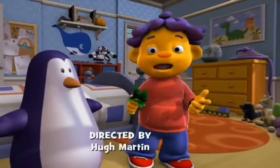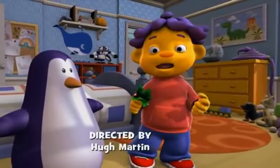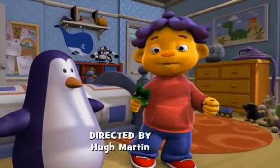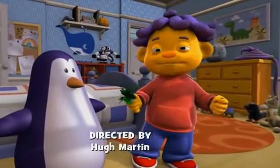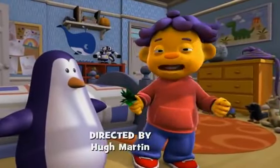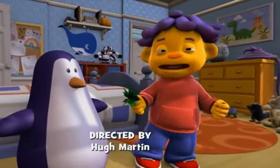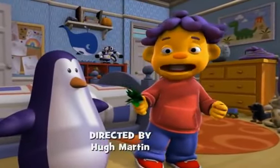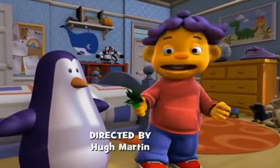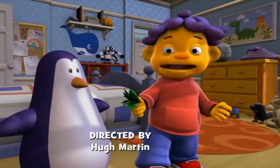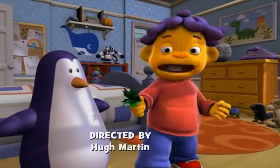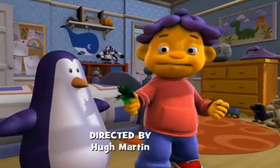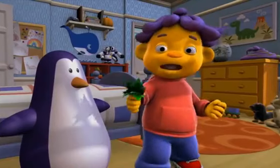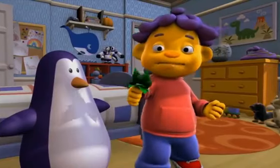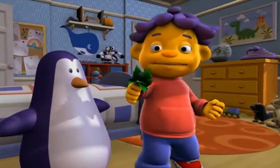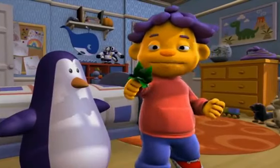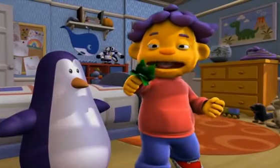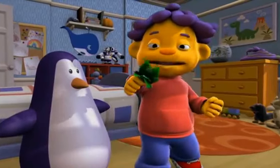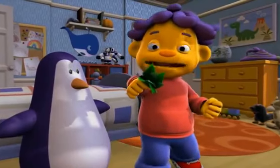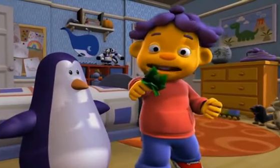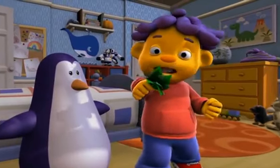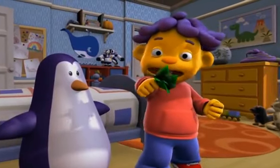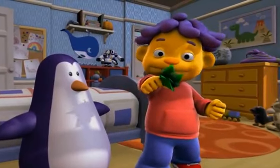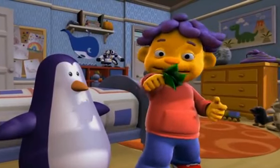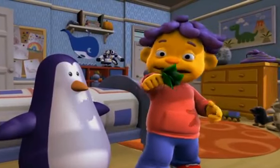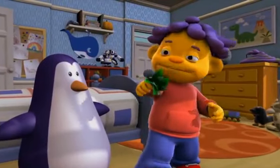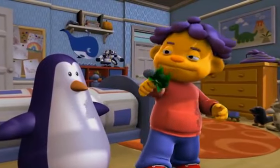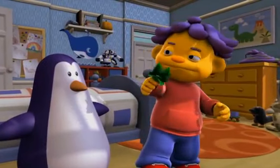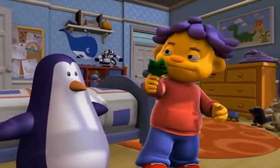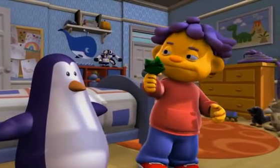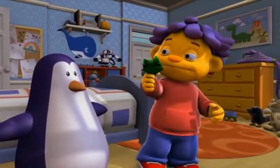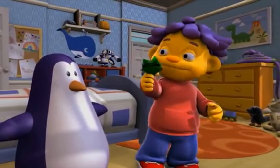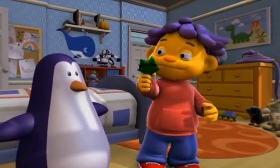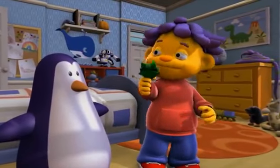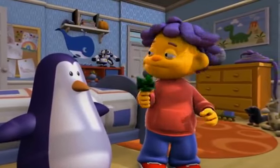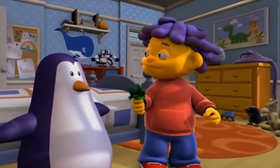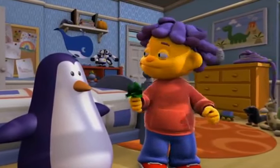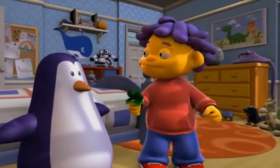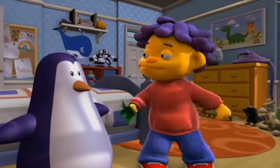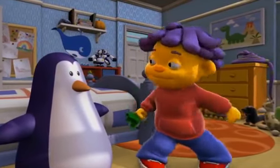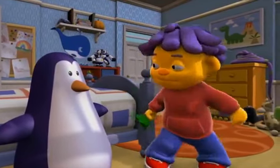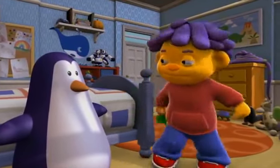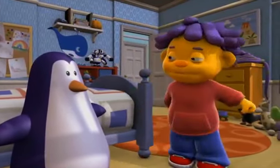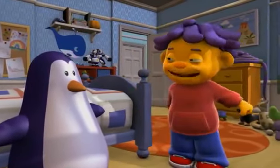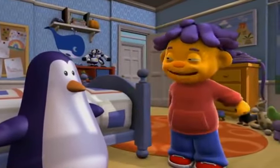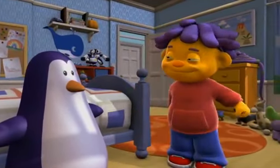gustan las flores, pero papá debió darle a mamá un ramo de hojas.